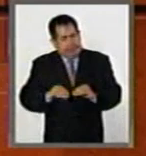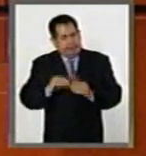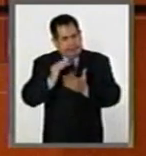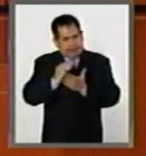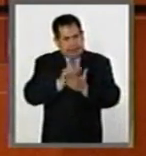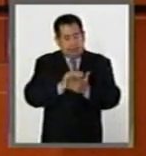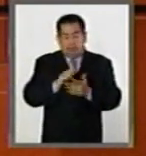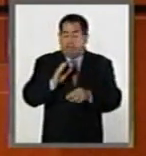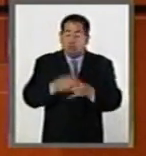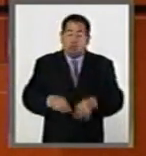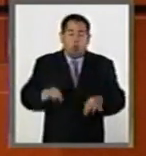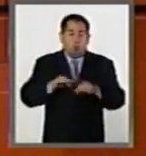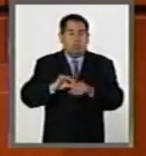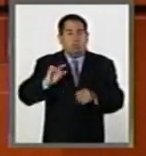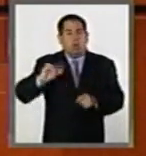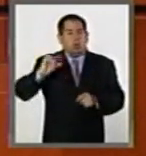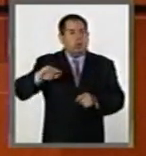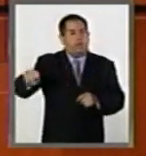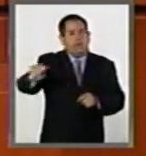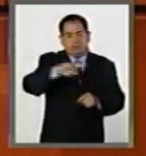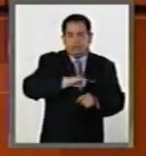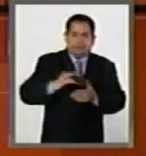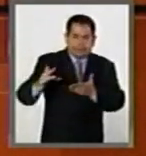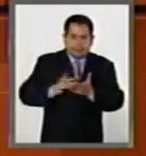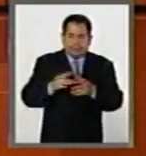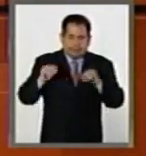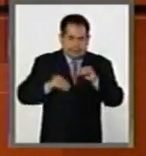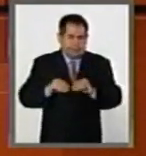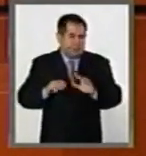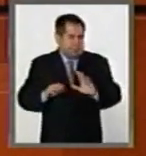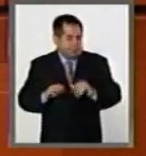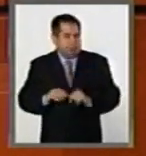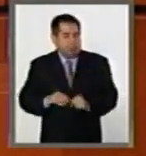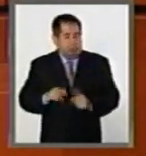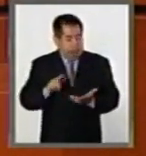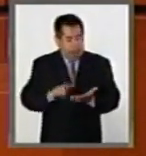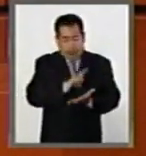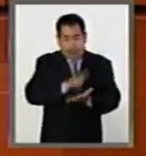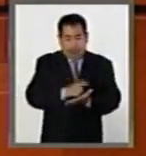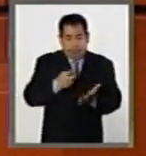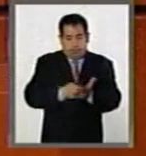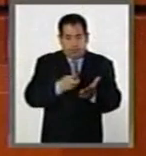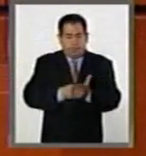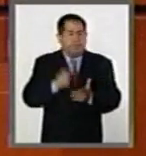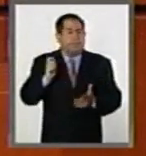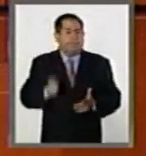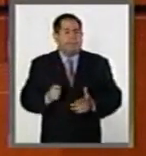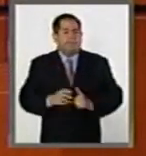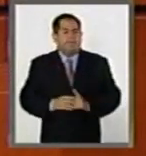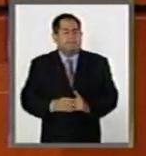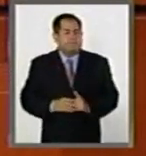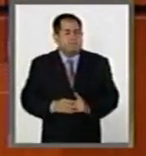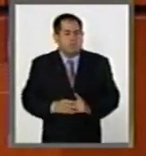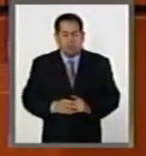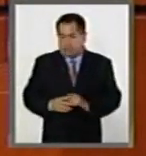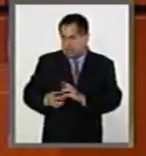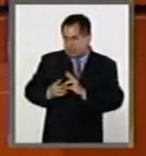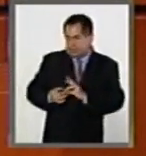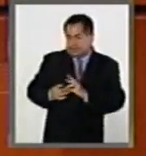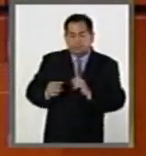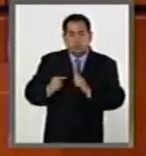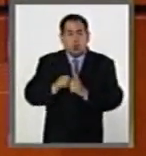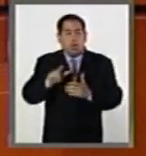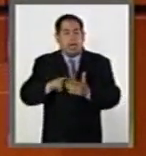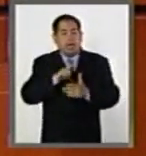la coadyuvancia de todas las autoridades. Y lo que tiene esta ley es que va de la mano con la